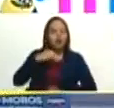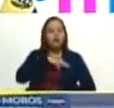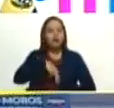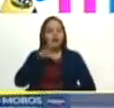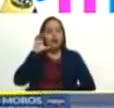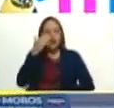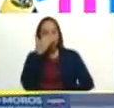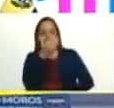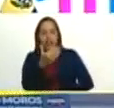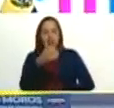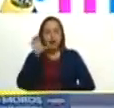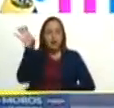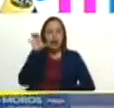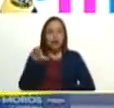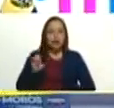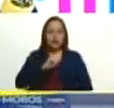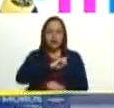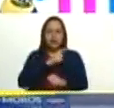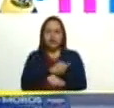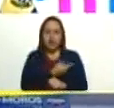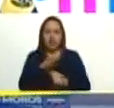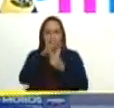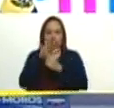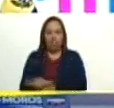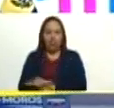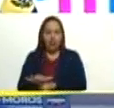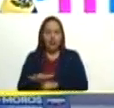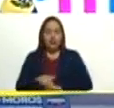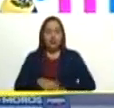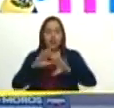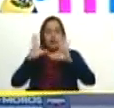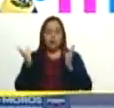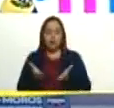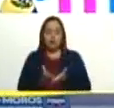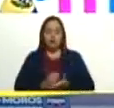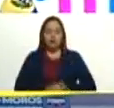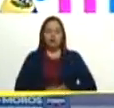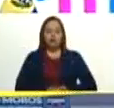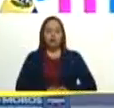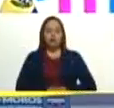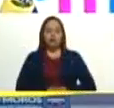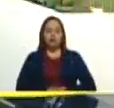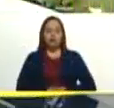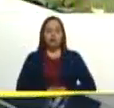las potencias occidentales, frente a las potencias imperiales del mundo.